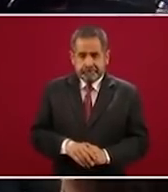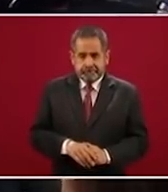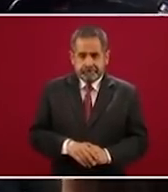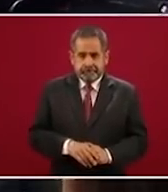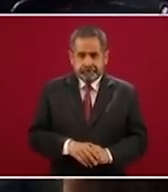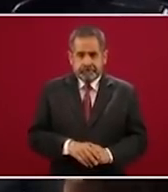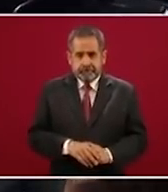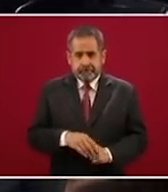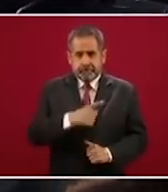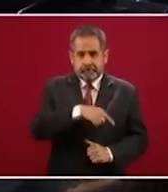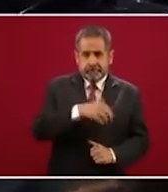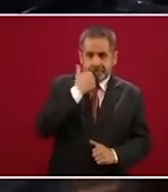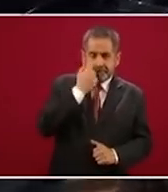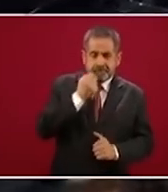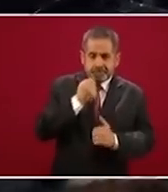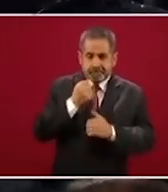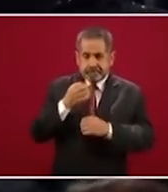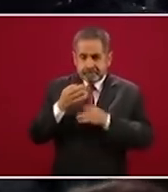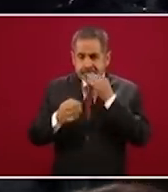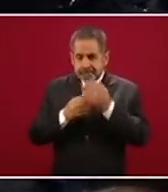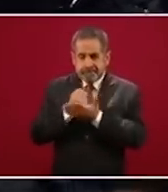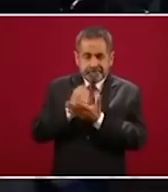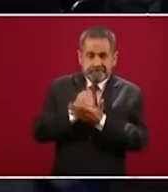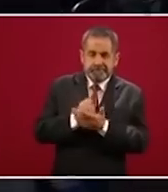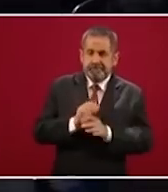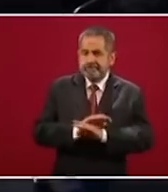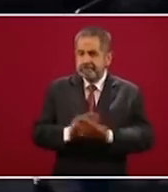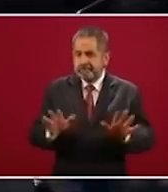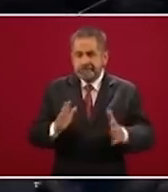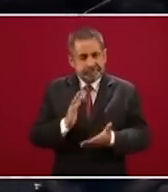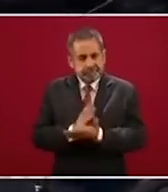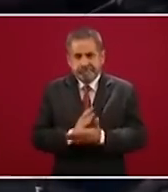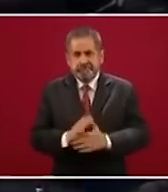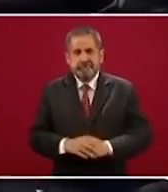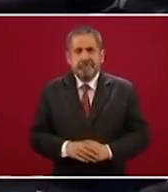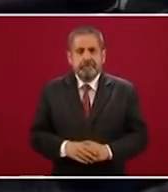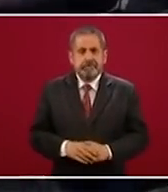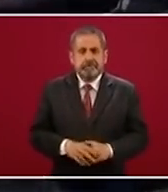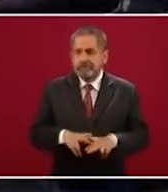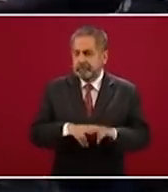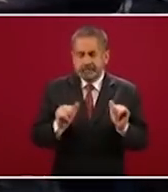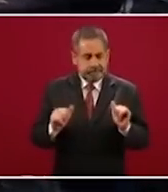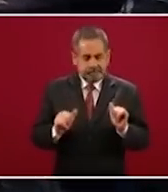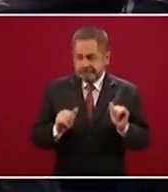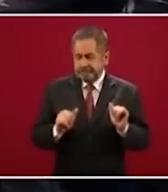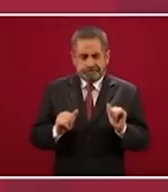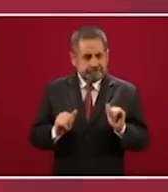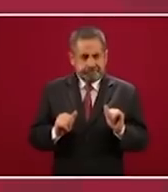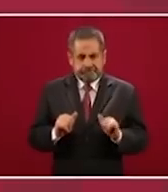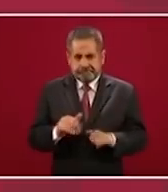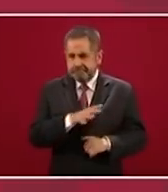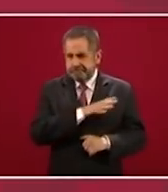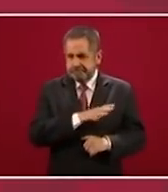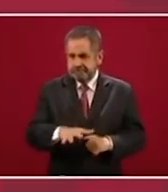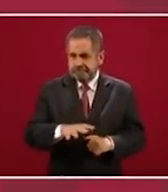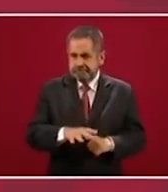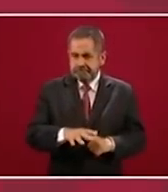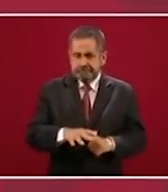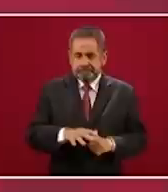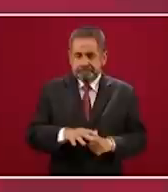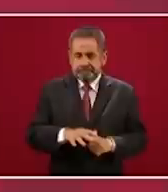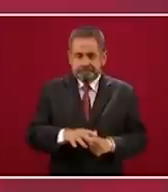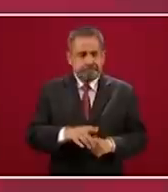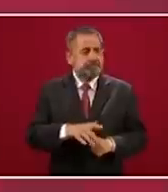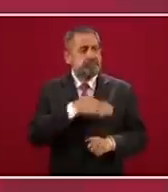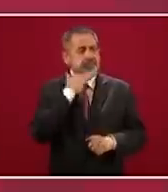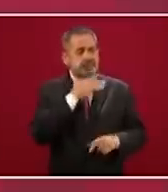por más campañas en contra nuestra, ni un paso atrás en el combate